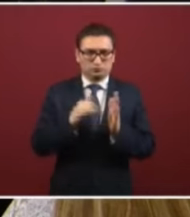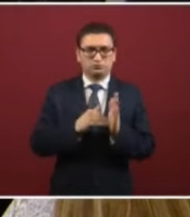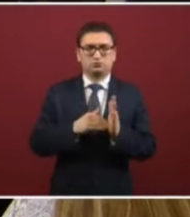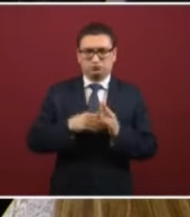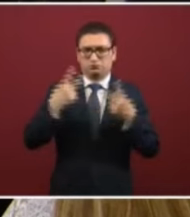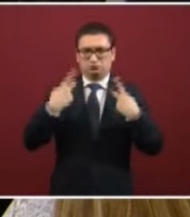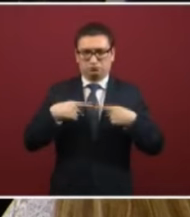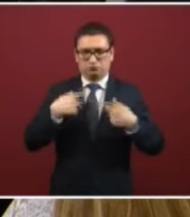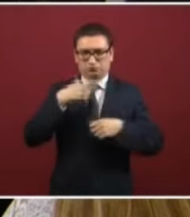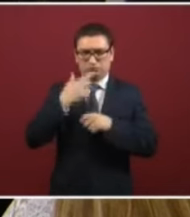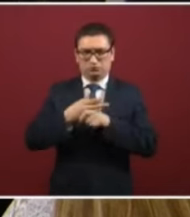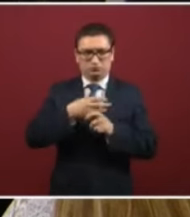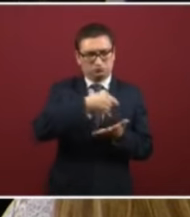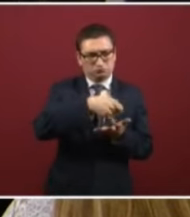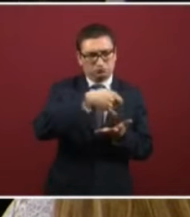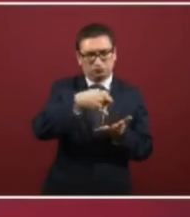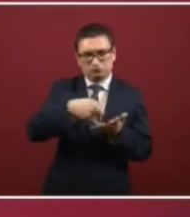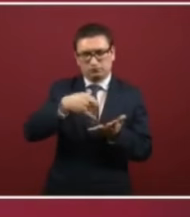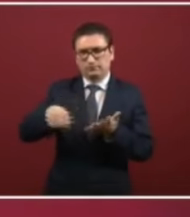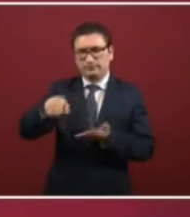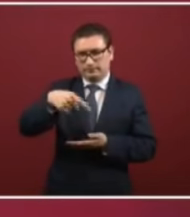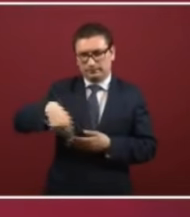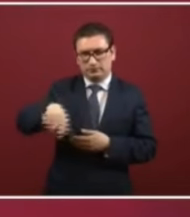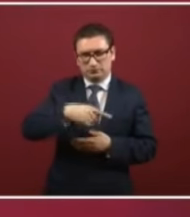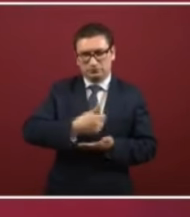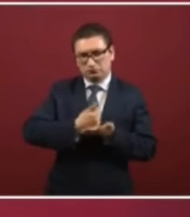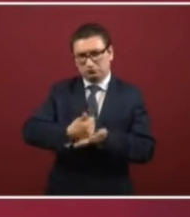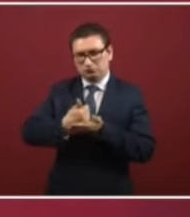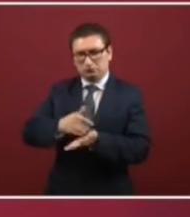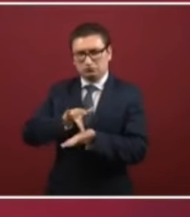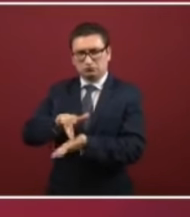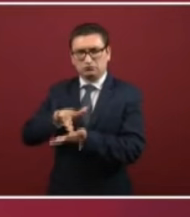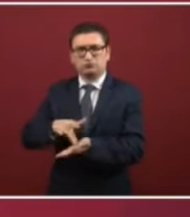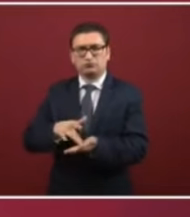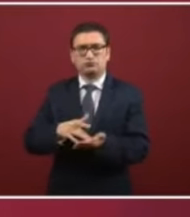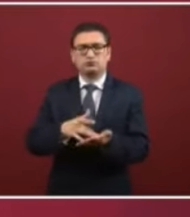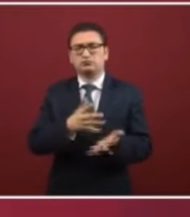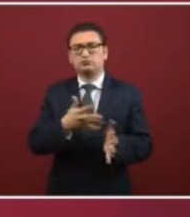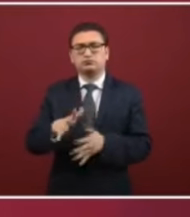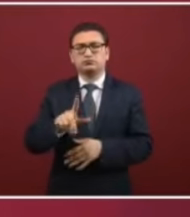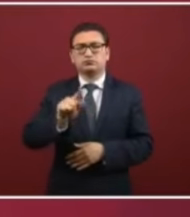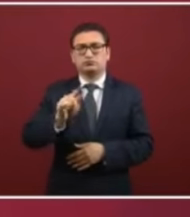sembradores, ya vamos como en el 70%